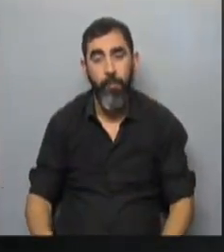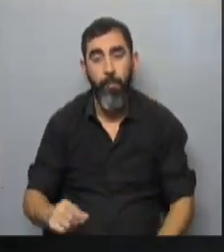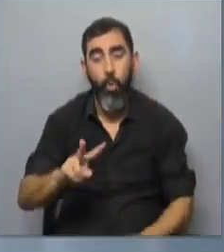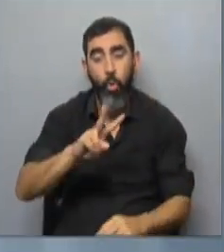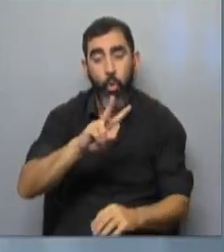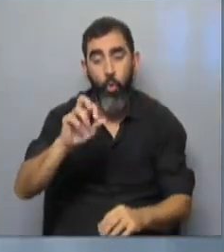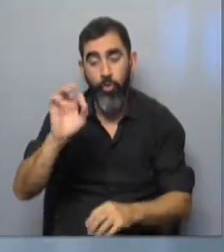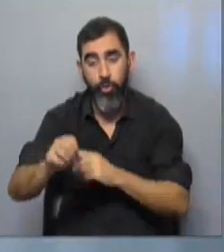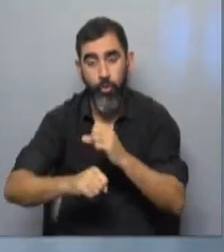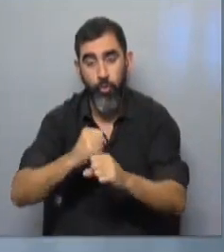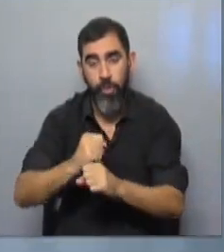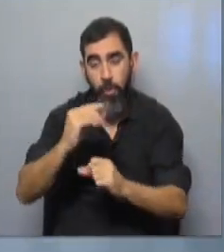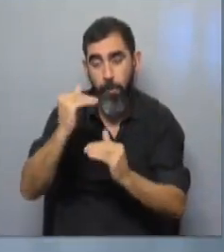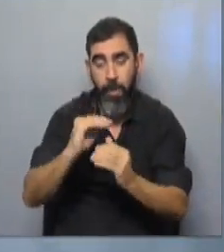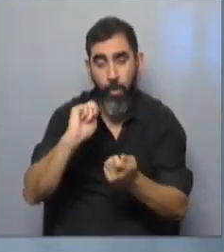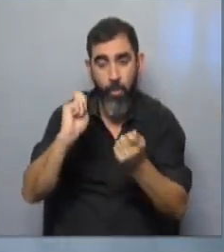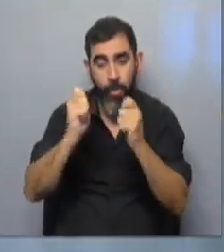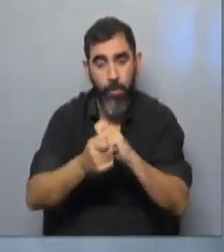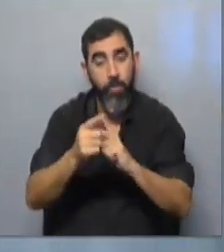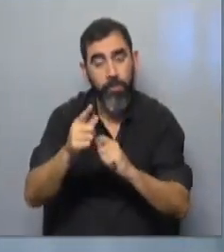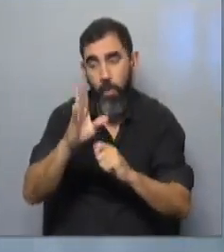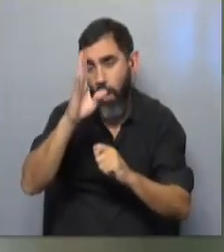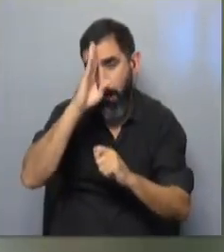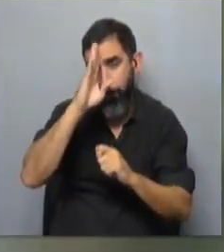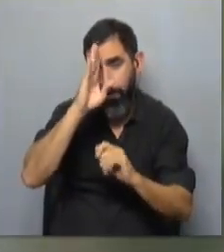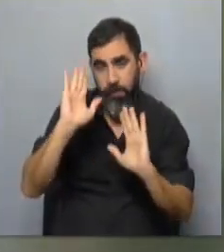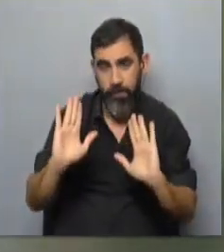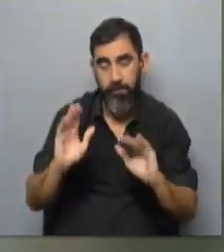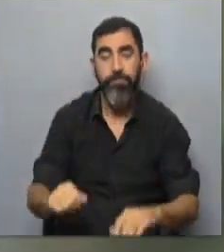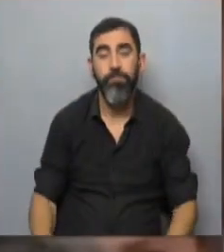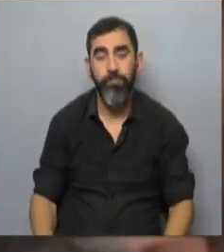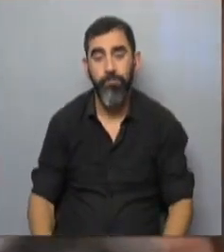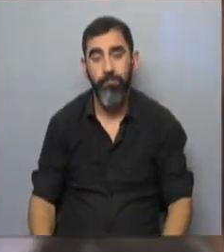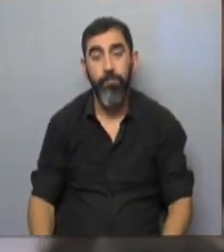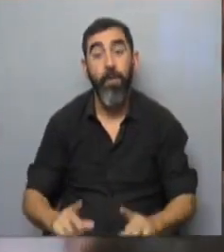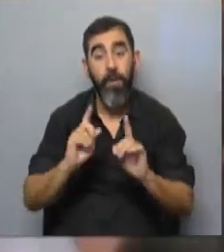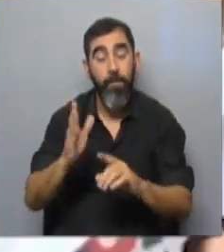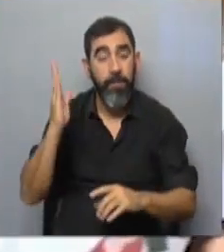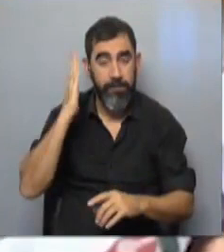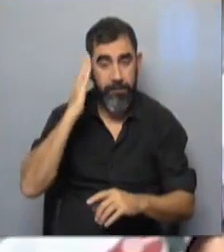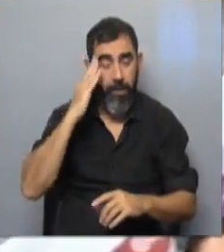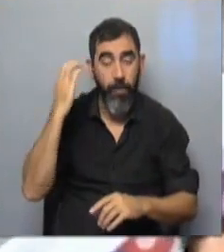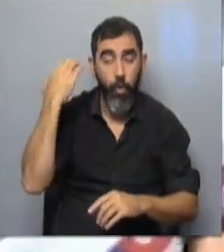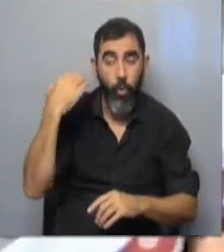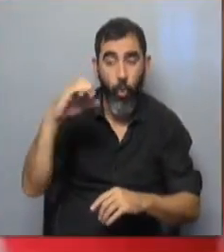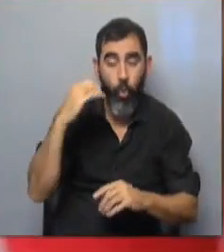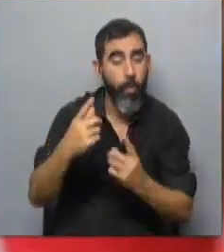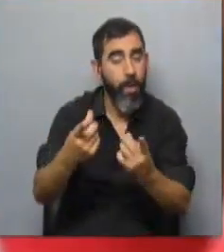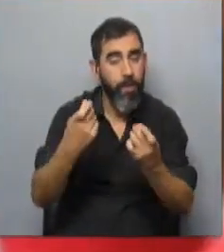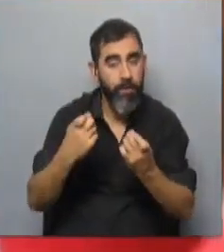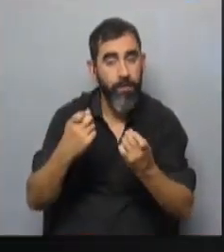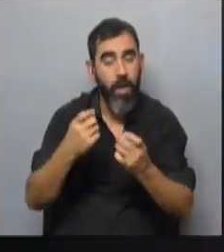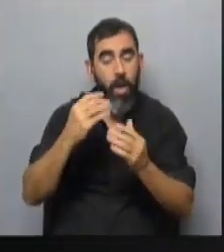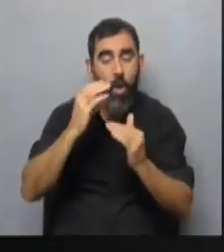2 siglos. Y eso es una enseñanza. Y sabe que Colombia necesita menos